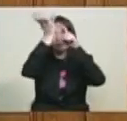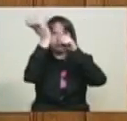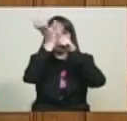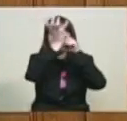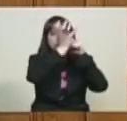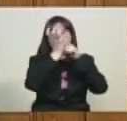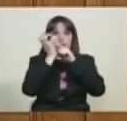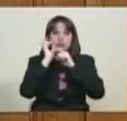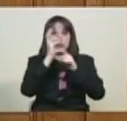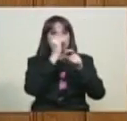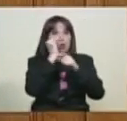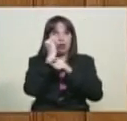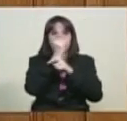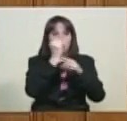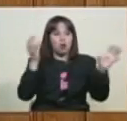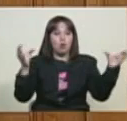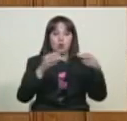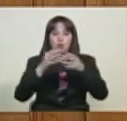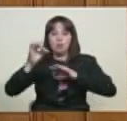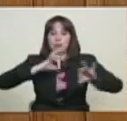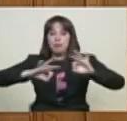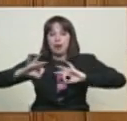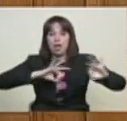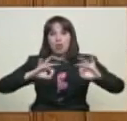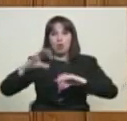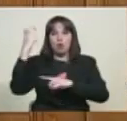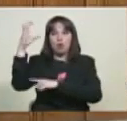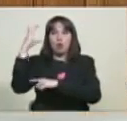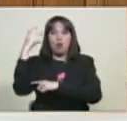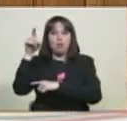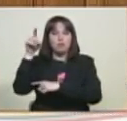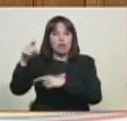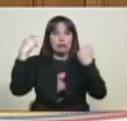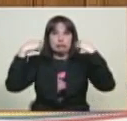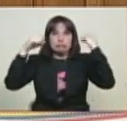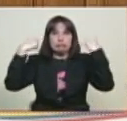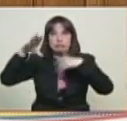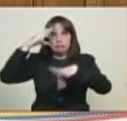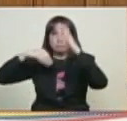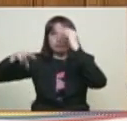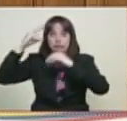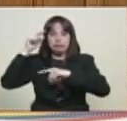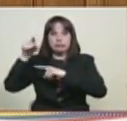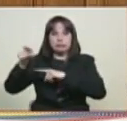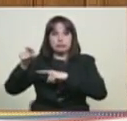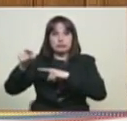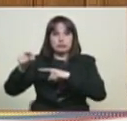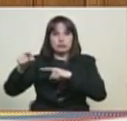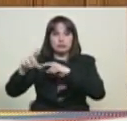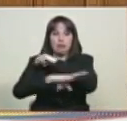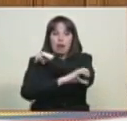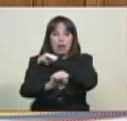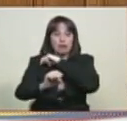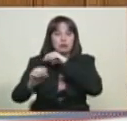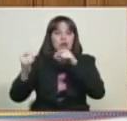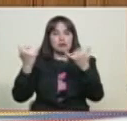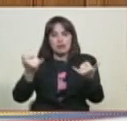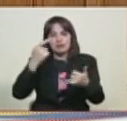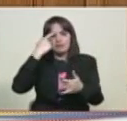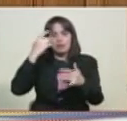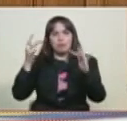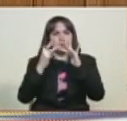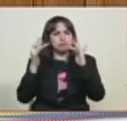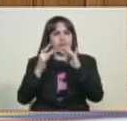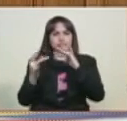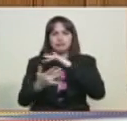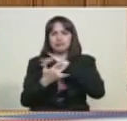criminales de un grupo preparado en Colombia, adiestrado en Colombia, ¿no? Ya tenemos los vínculos